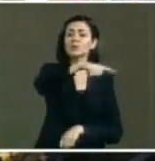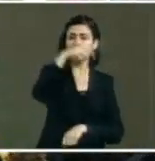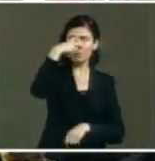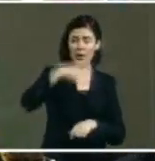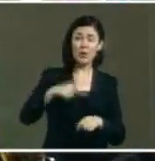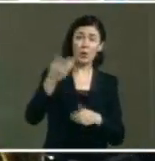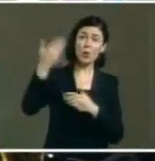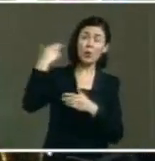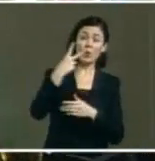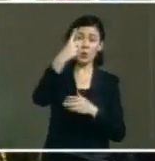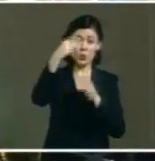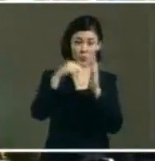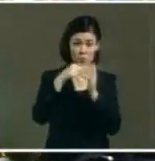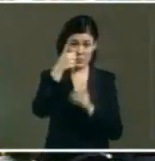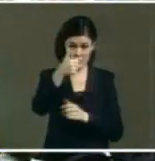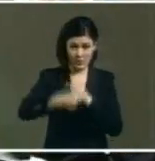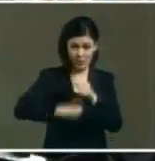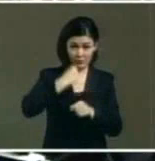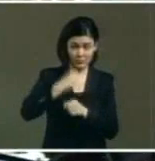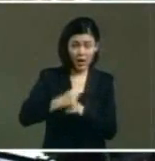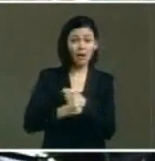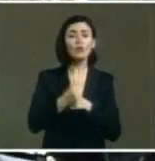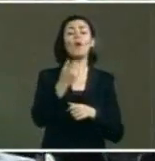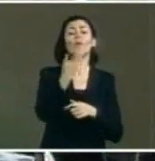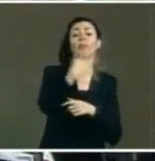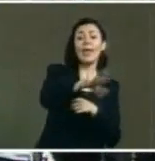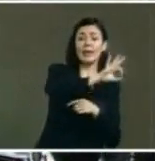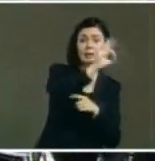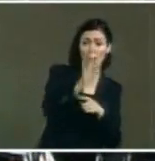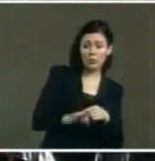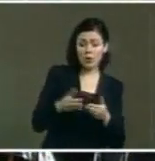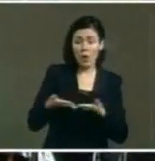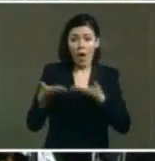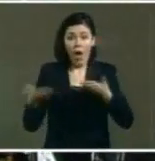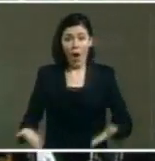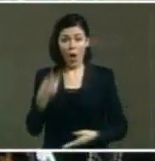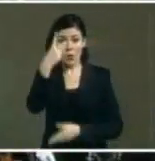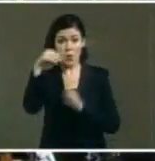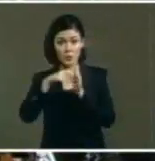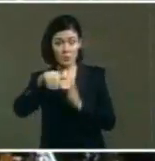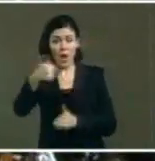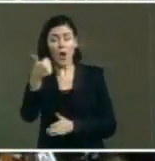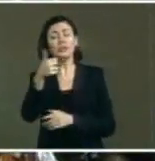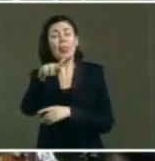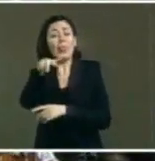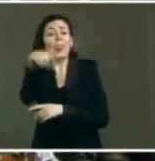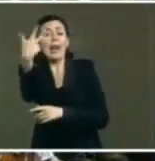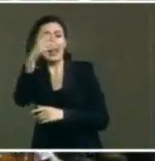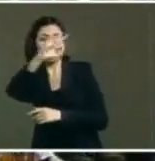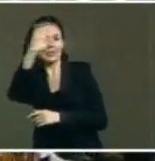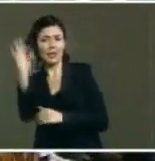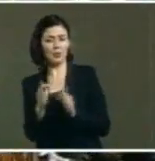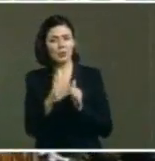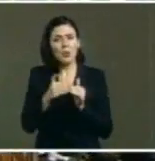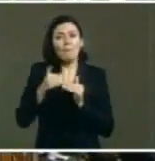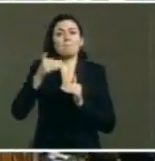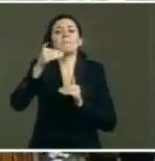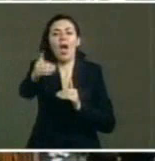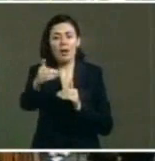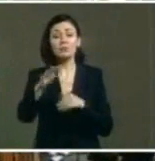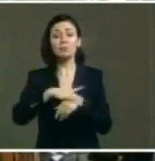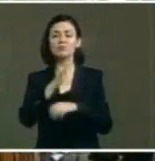10% en 2006 a casi 13% en este 2011, generando con ello miles de